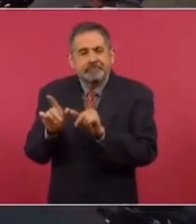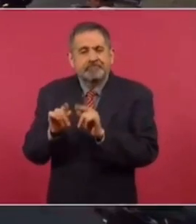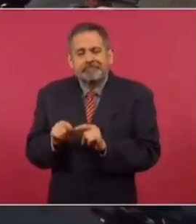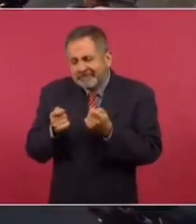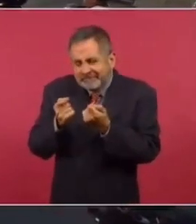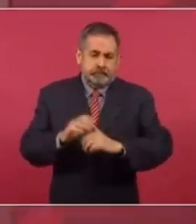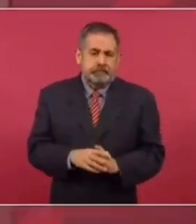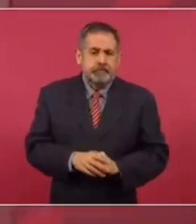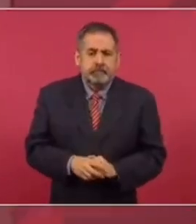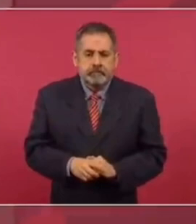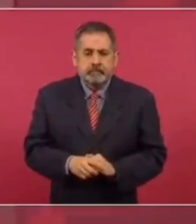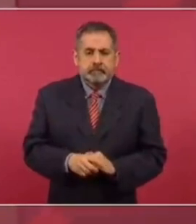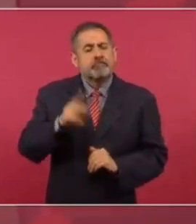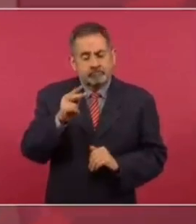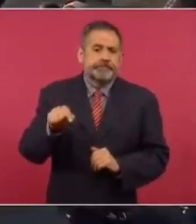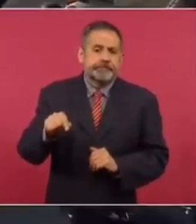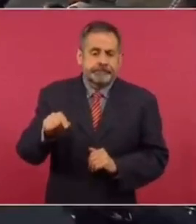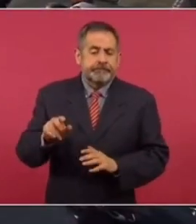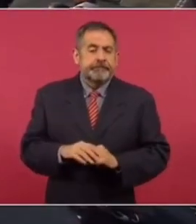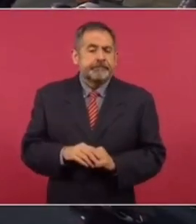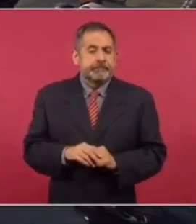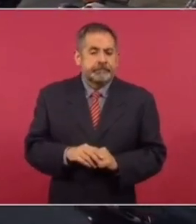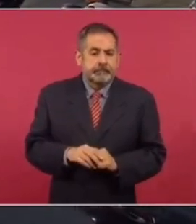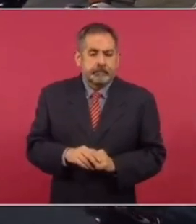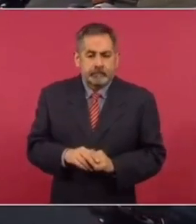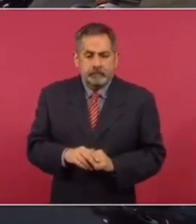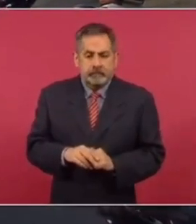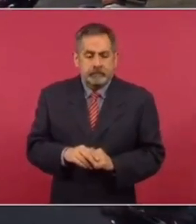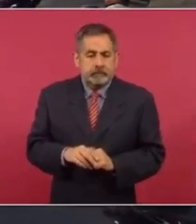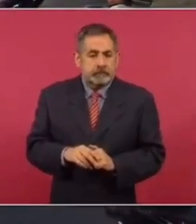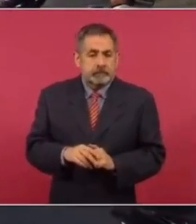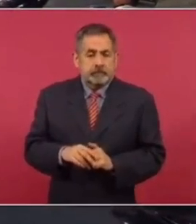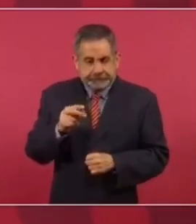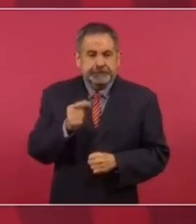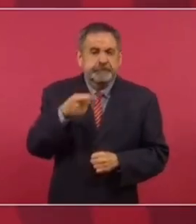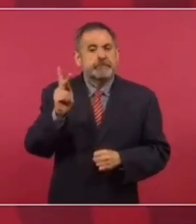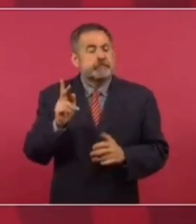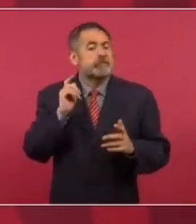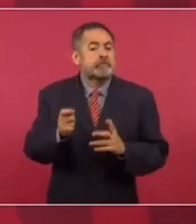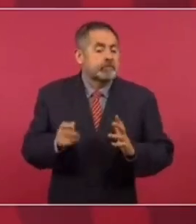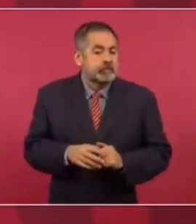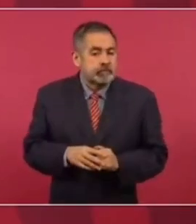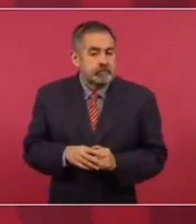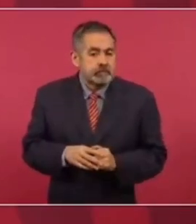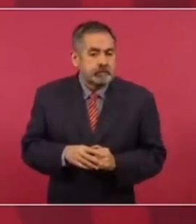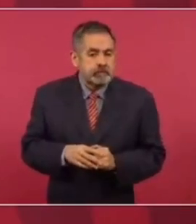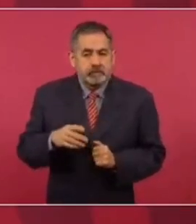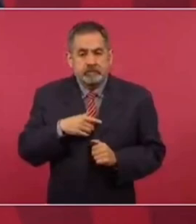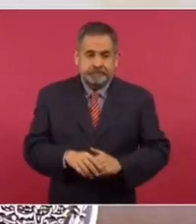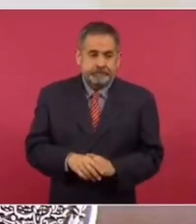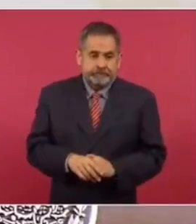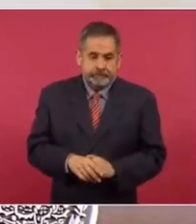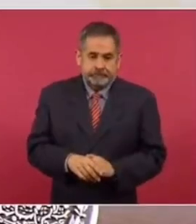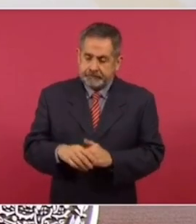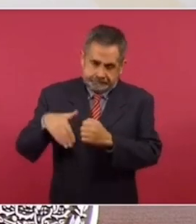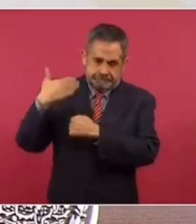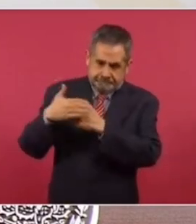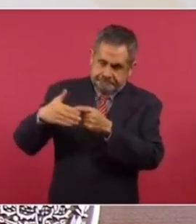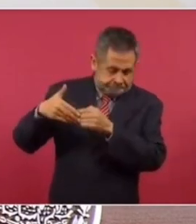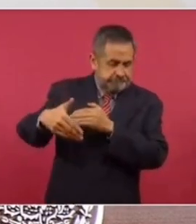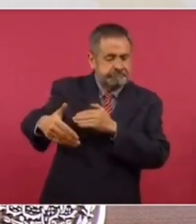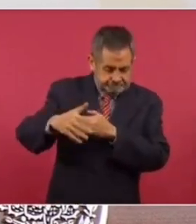son muy pocos los márgenes. Pero se requiere. Esto ahora no se pudo, pero no quiere decir que hay que arrear bandera. Ya vendrán